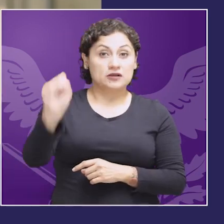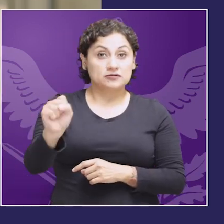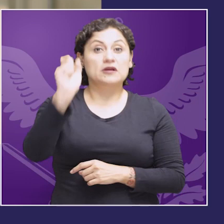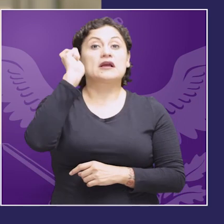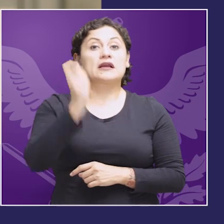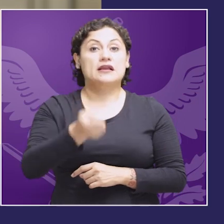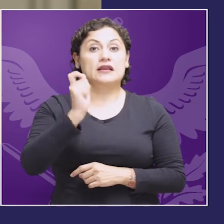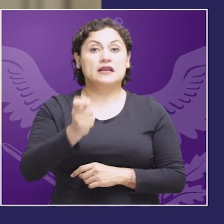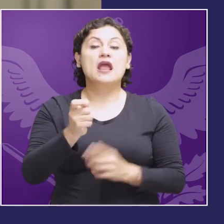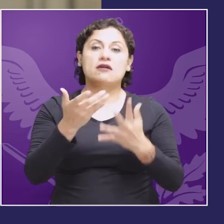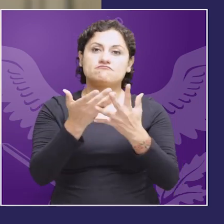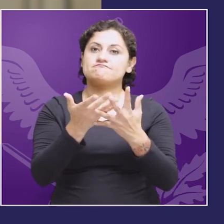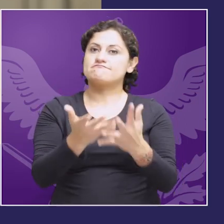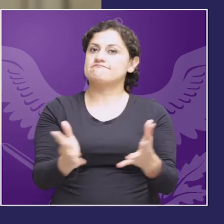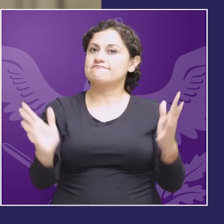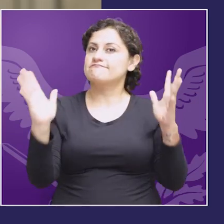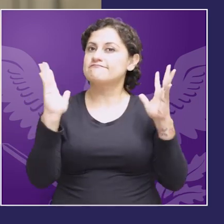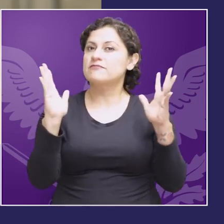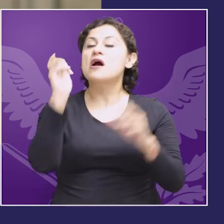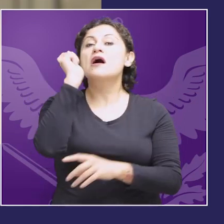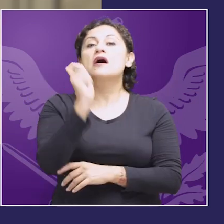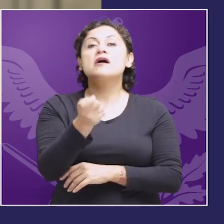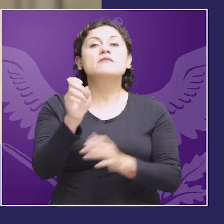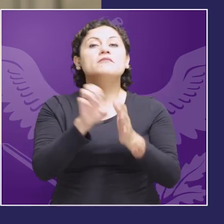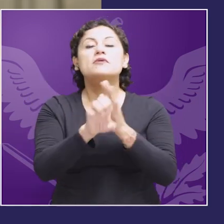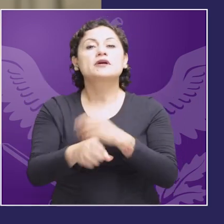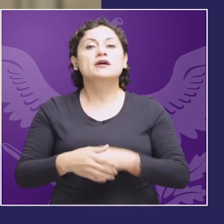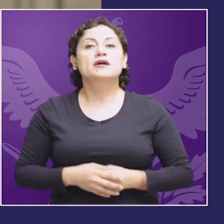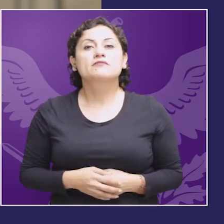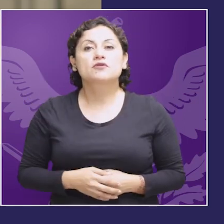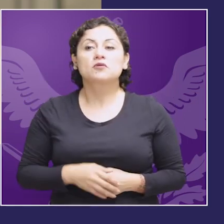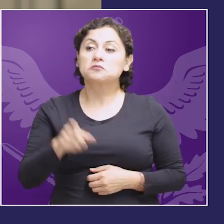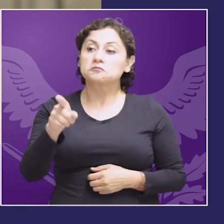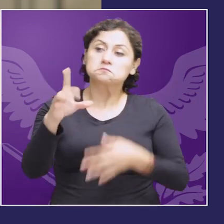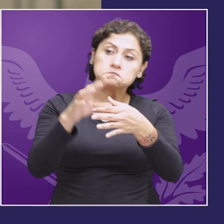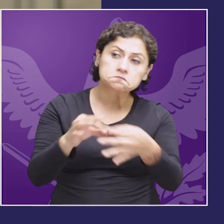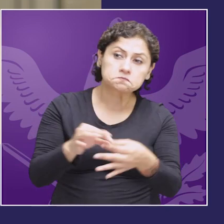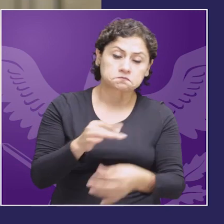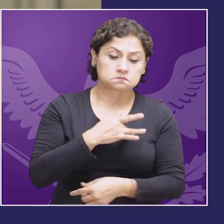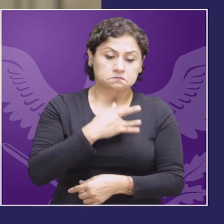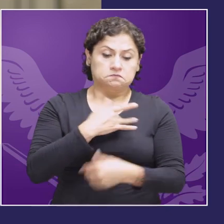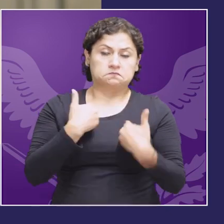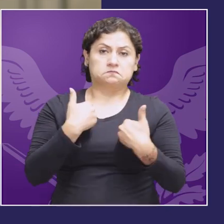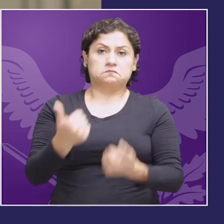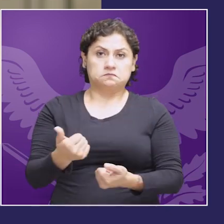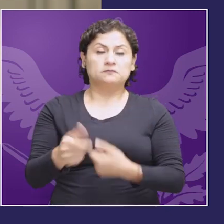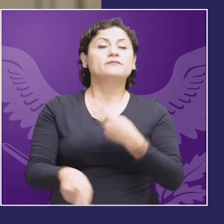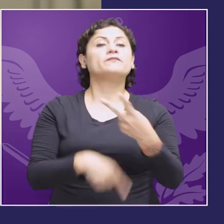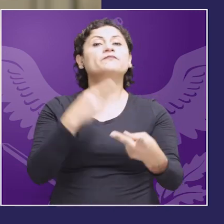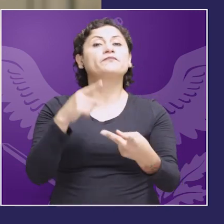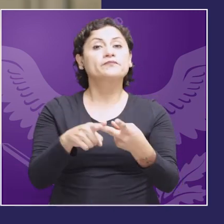El término capacitación efectivamente es amplio, o sea, puede ir desde la sensibilización hasta